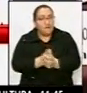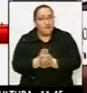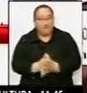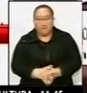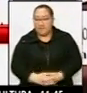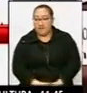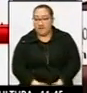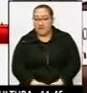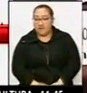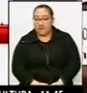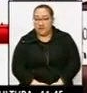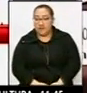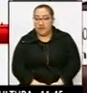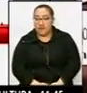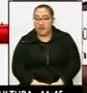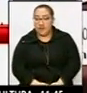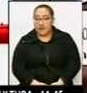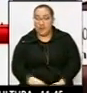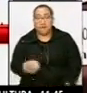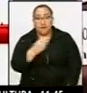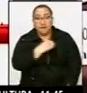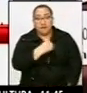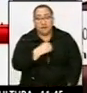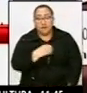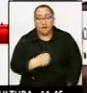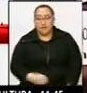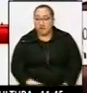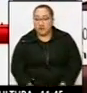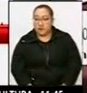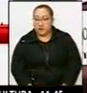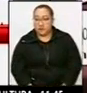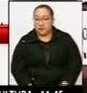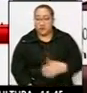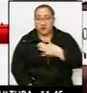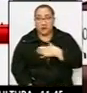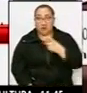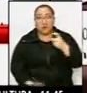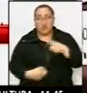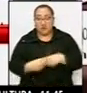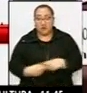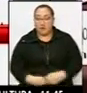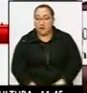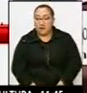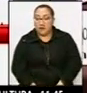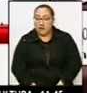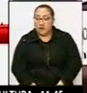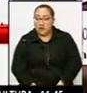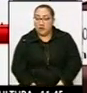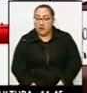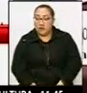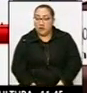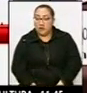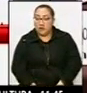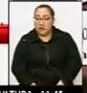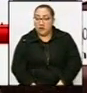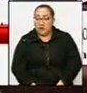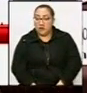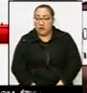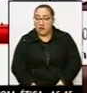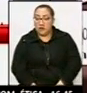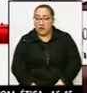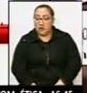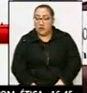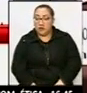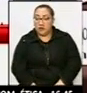temas. Eso es, ministro, en cuanto a mi participación. Y también decir que no